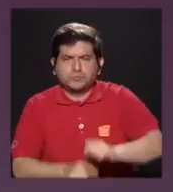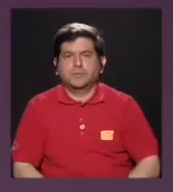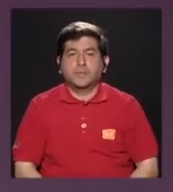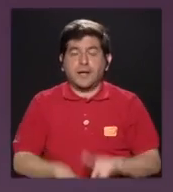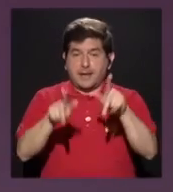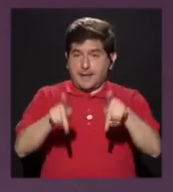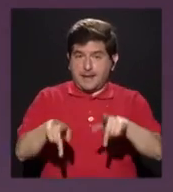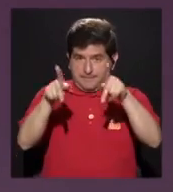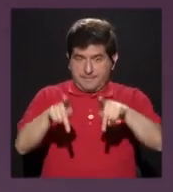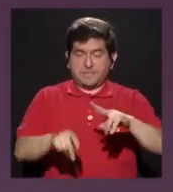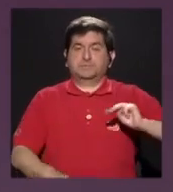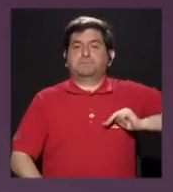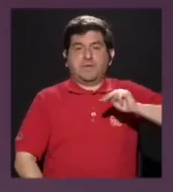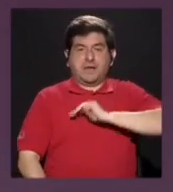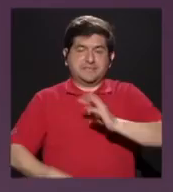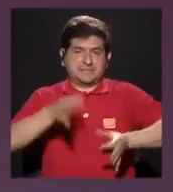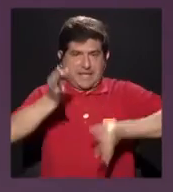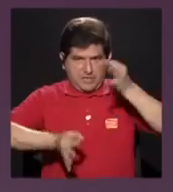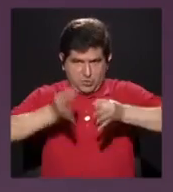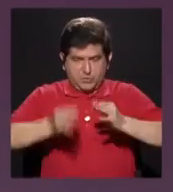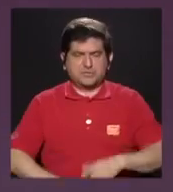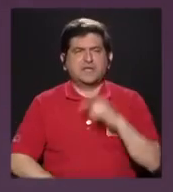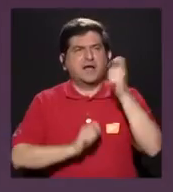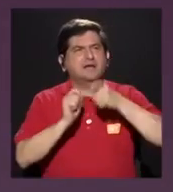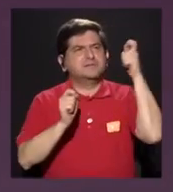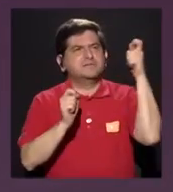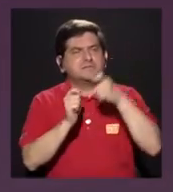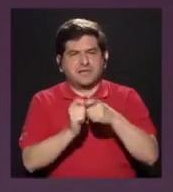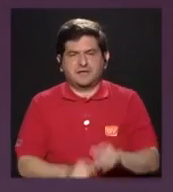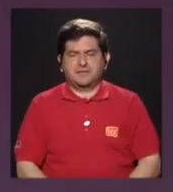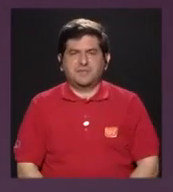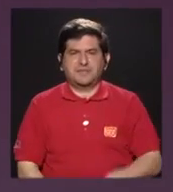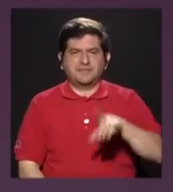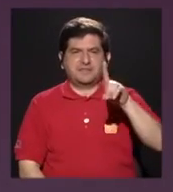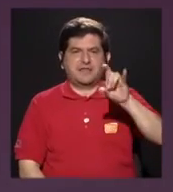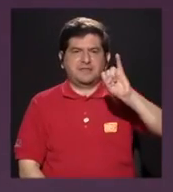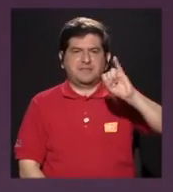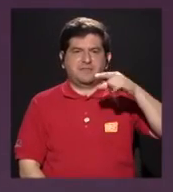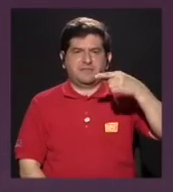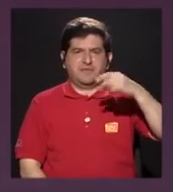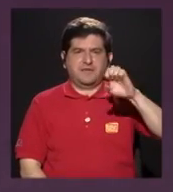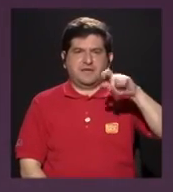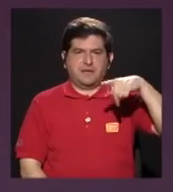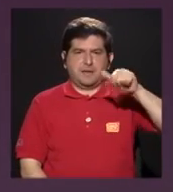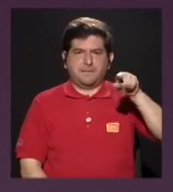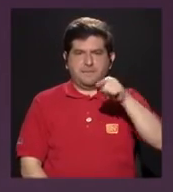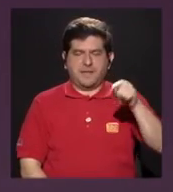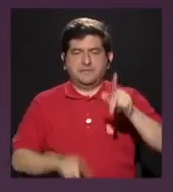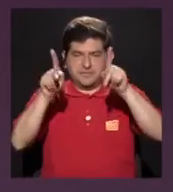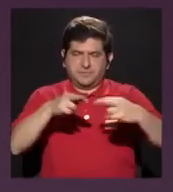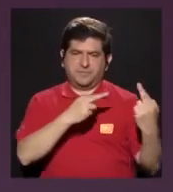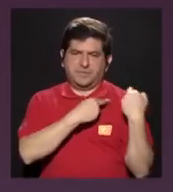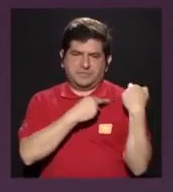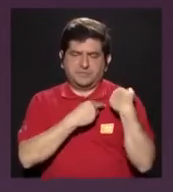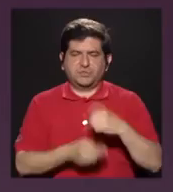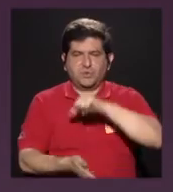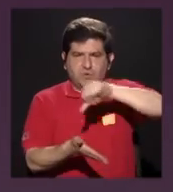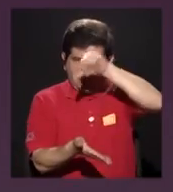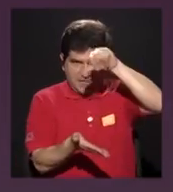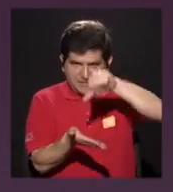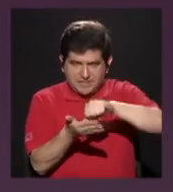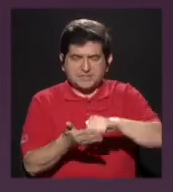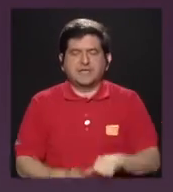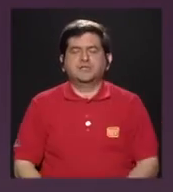personal del ministerio de justicia específicamente dije paz todo lo que tiene que ver con los encargados de los centros de